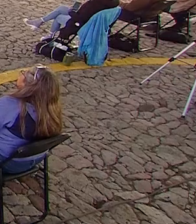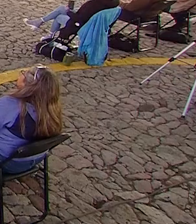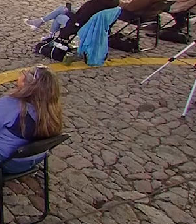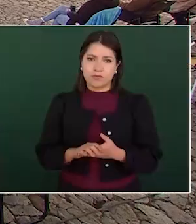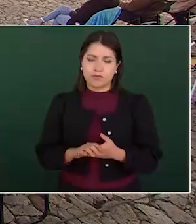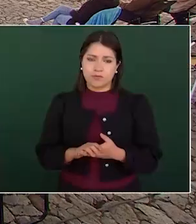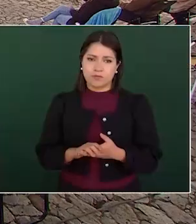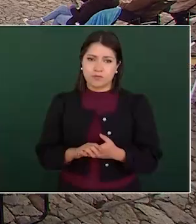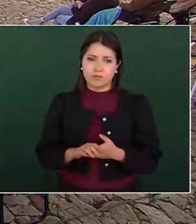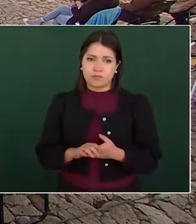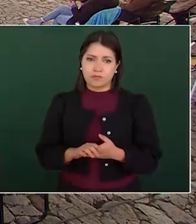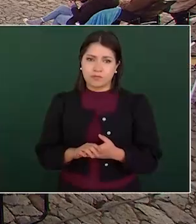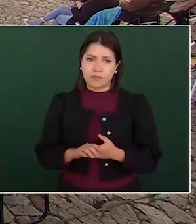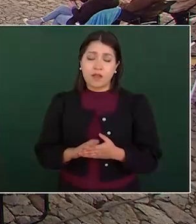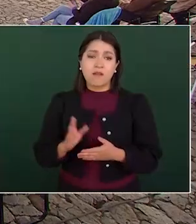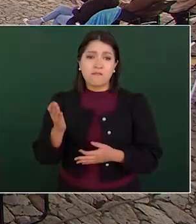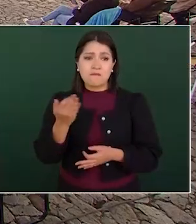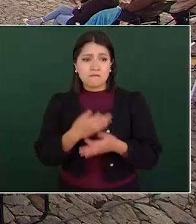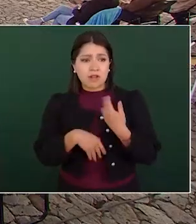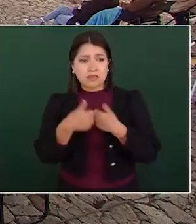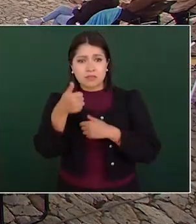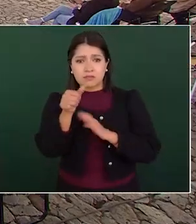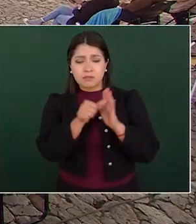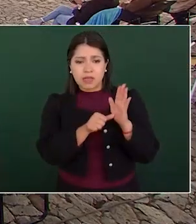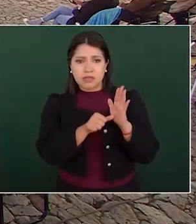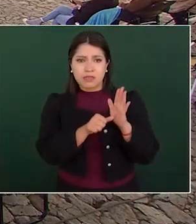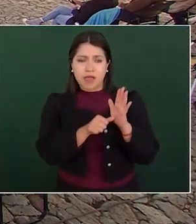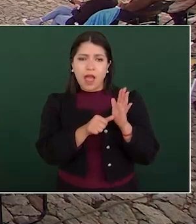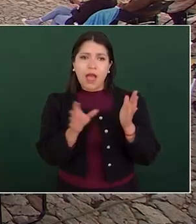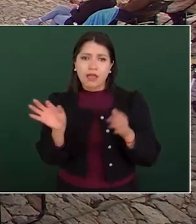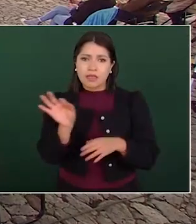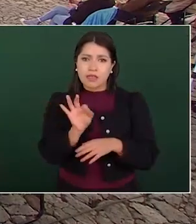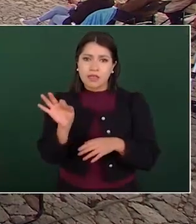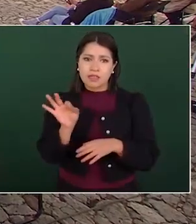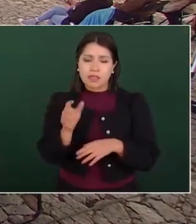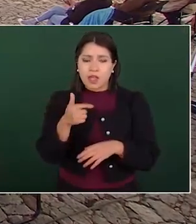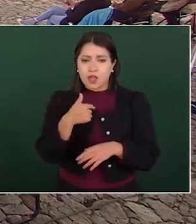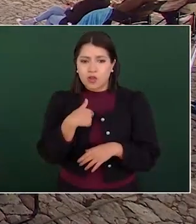6 meses, quiere decir que puedo llegar a 50.